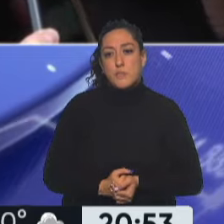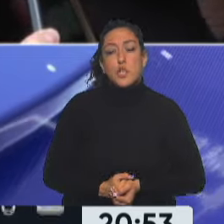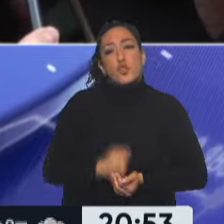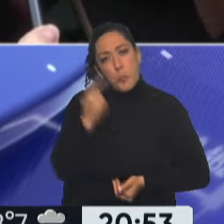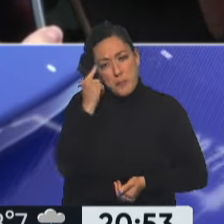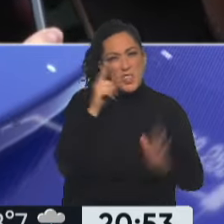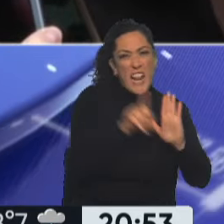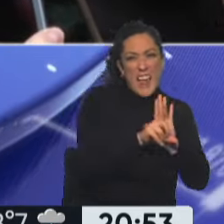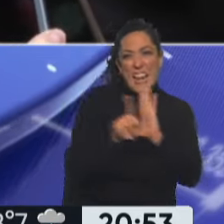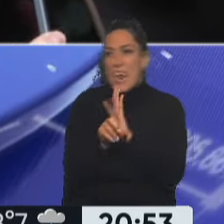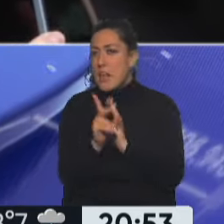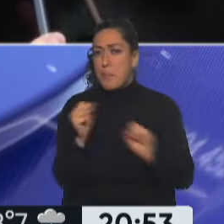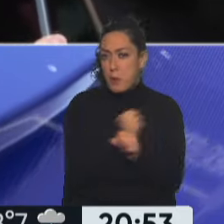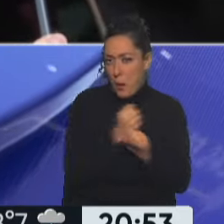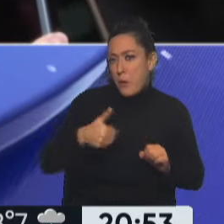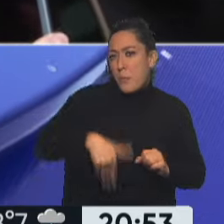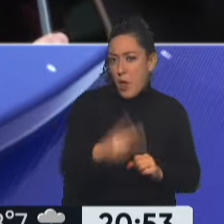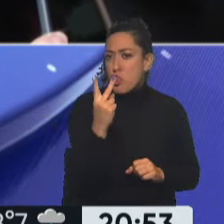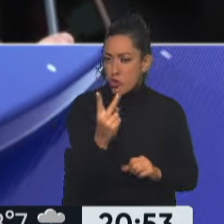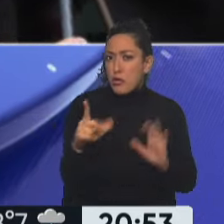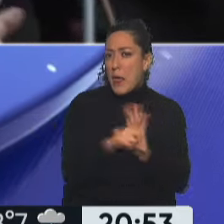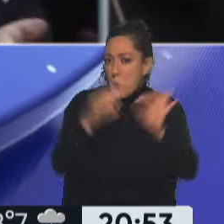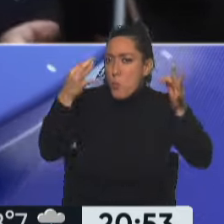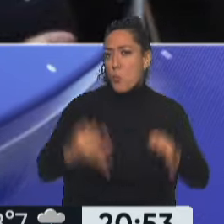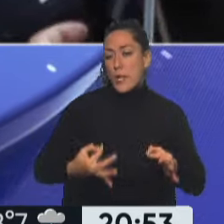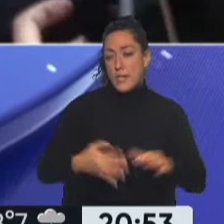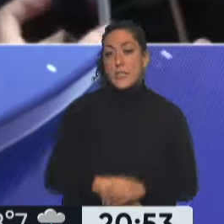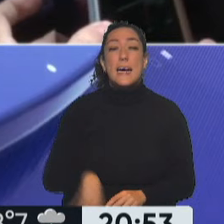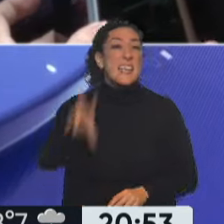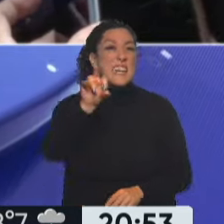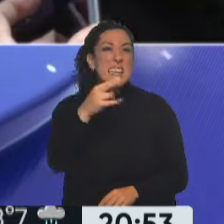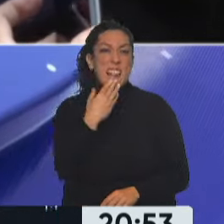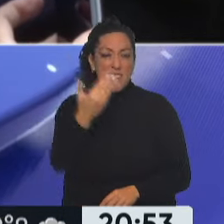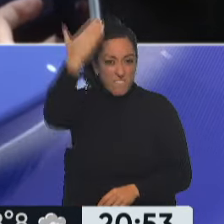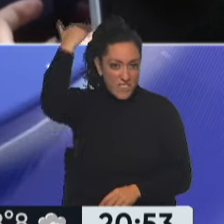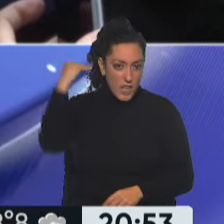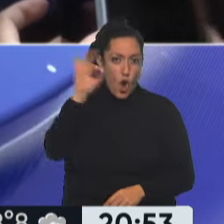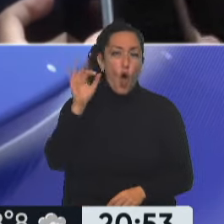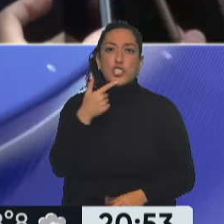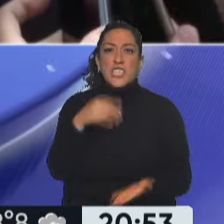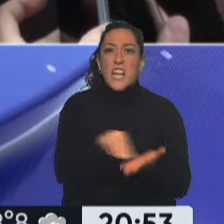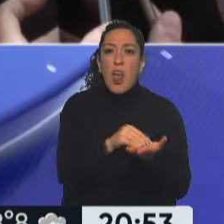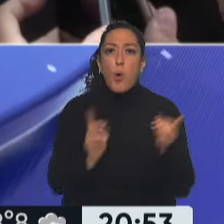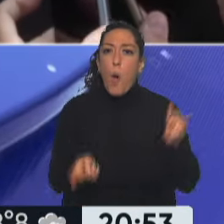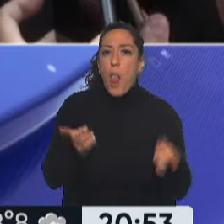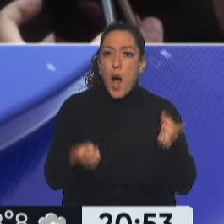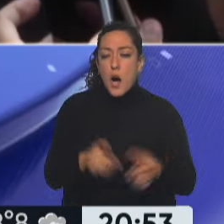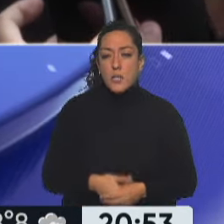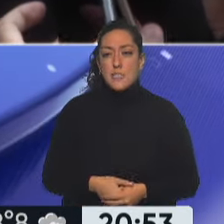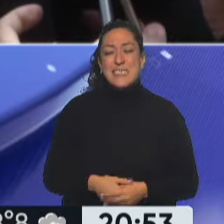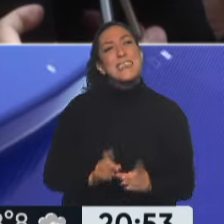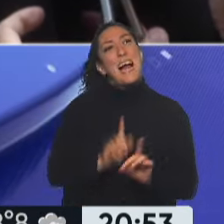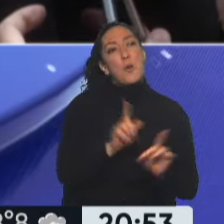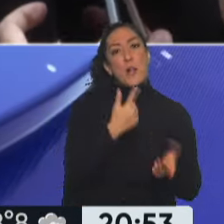buenas leyes. ¿Para usted cuál es el mejor texto, el que se aprobó el 30 de abril o el que se aprobó en el Senado? Bueno, hay cosas de Senado que